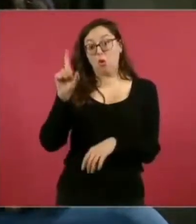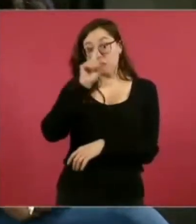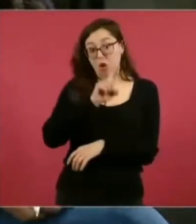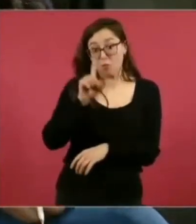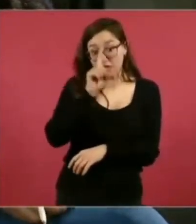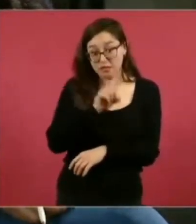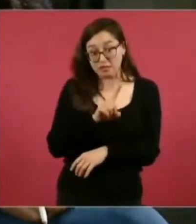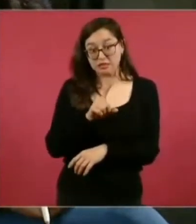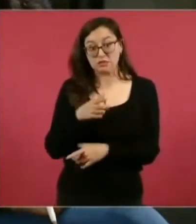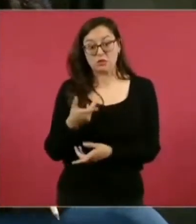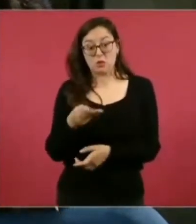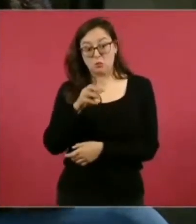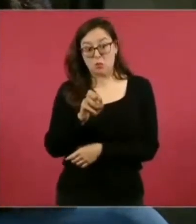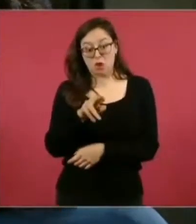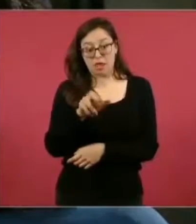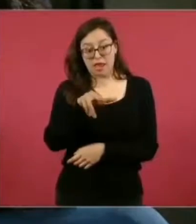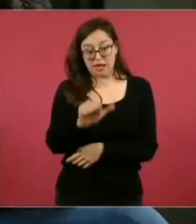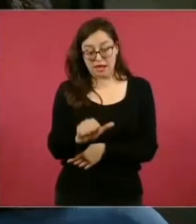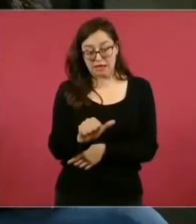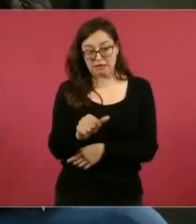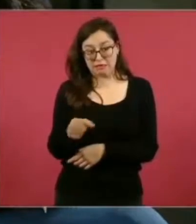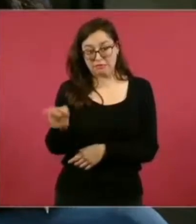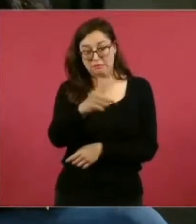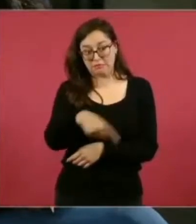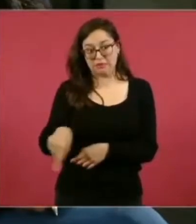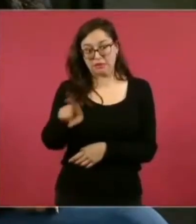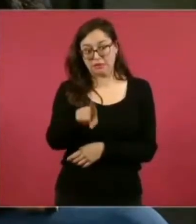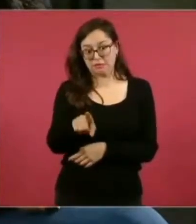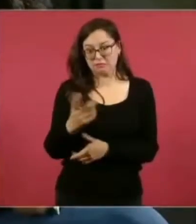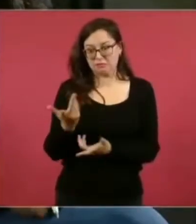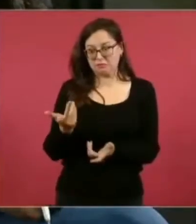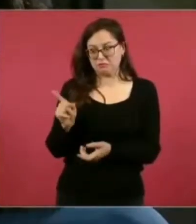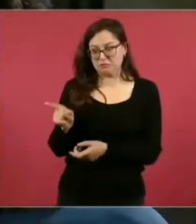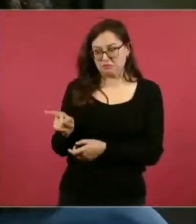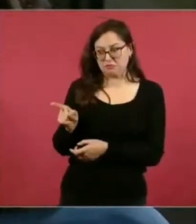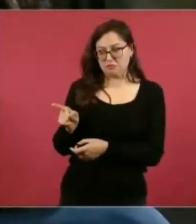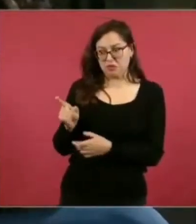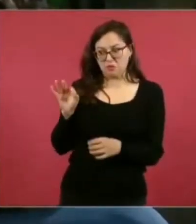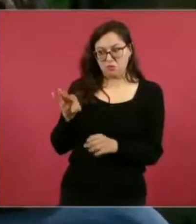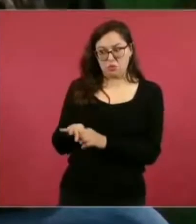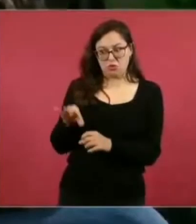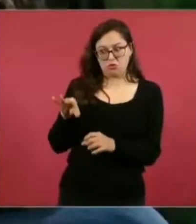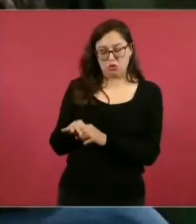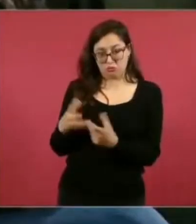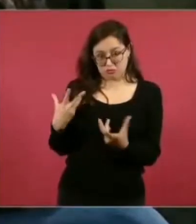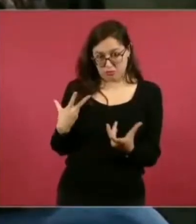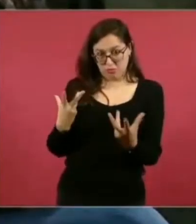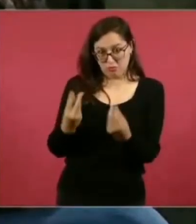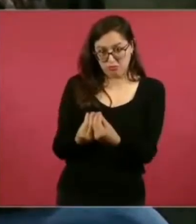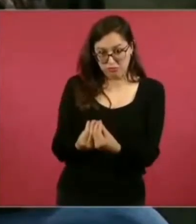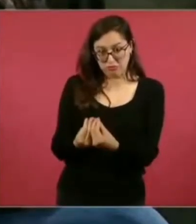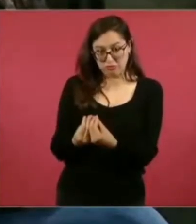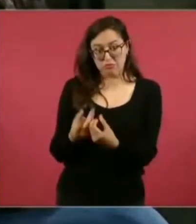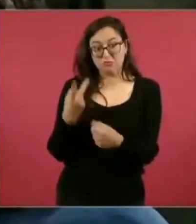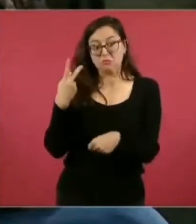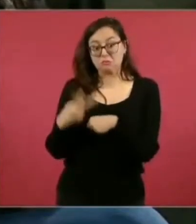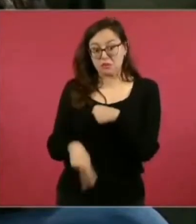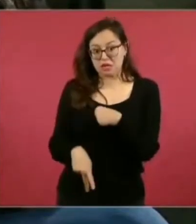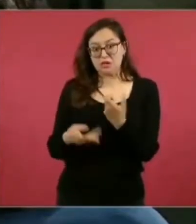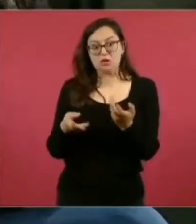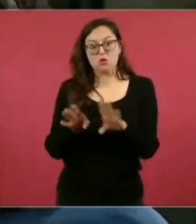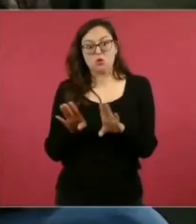para Morena y sus aliados de contar con los votos de Miguel Ángel Yunes Linares? Me explico un